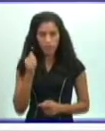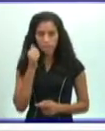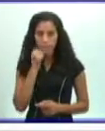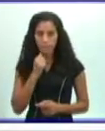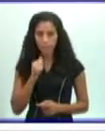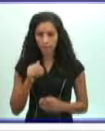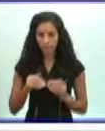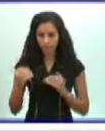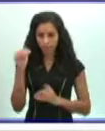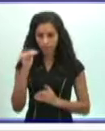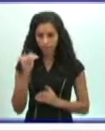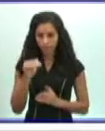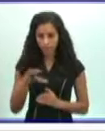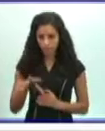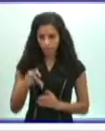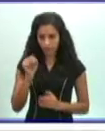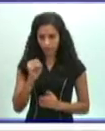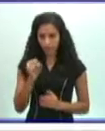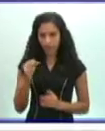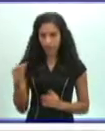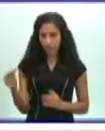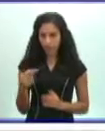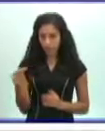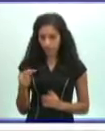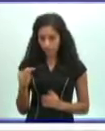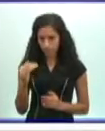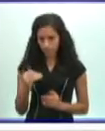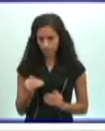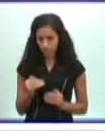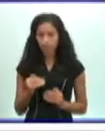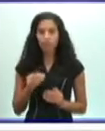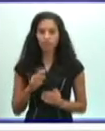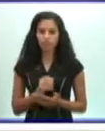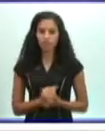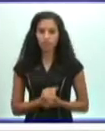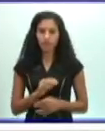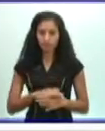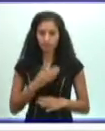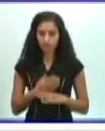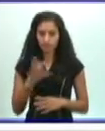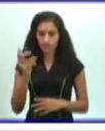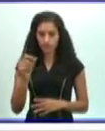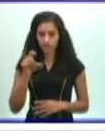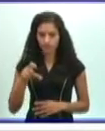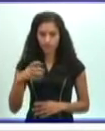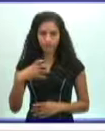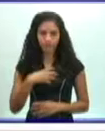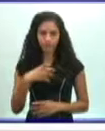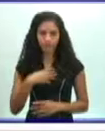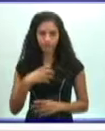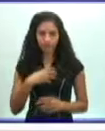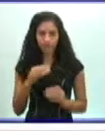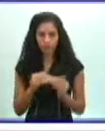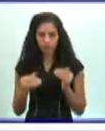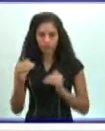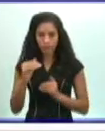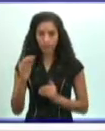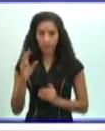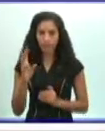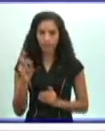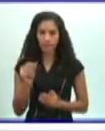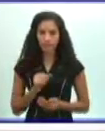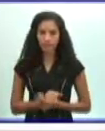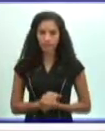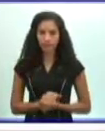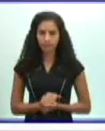mayor módulo le sustraigo el de menor y el resultado tendría el signo del que mayor módulo tiene.